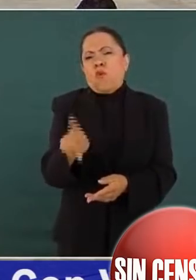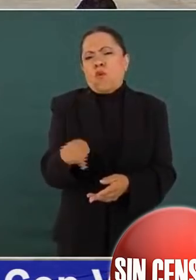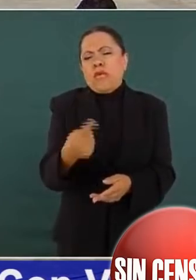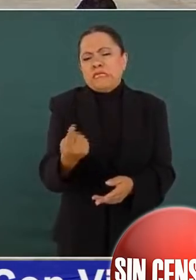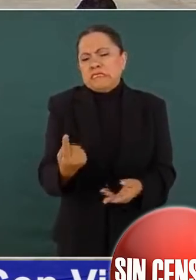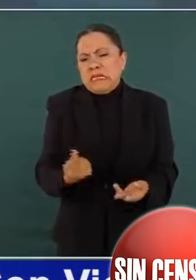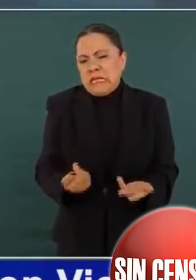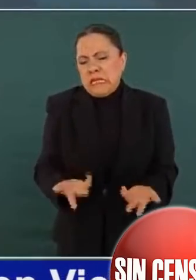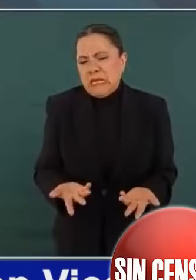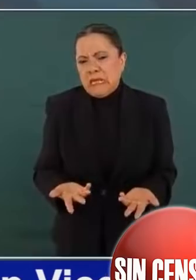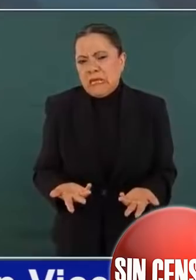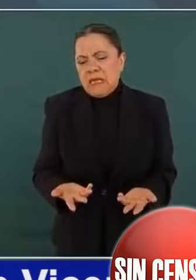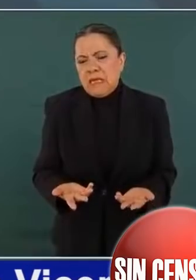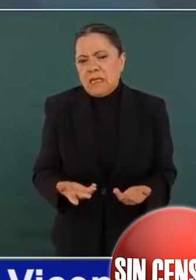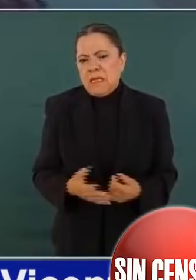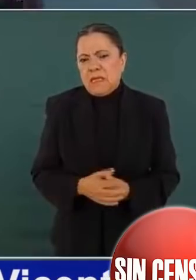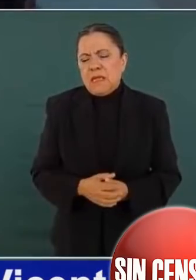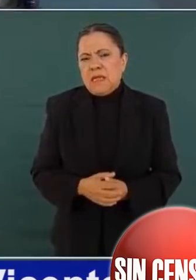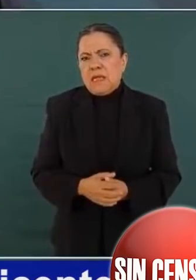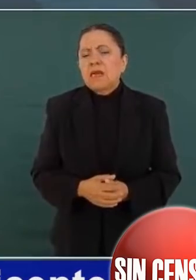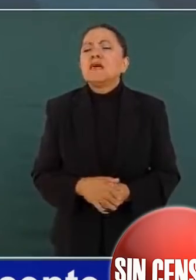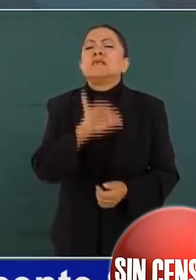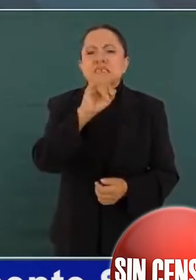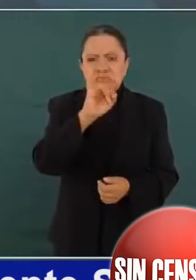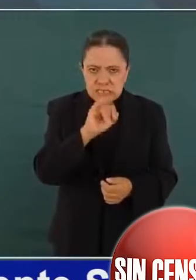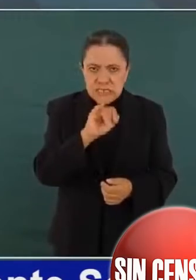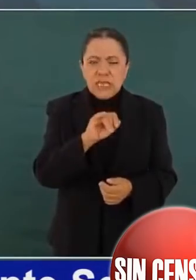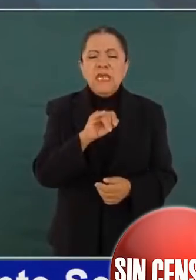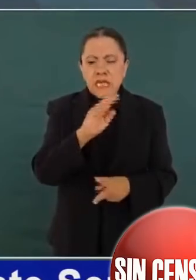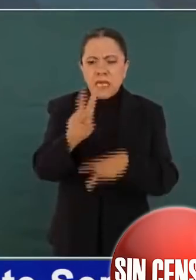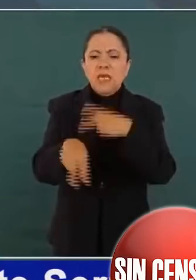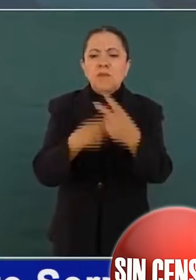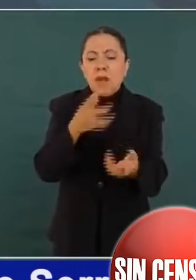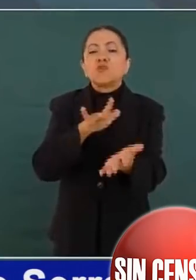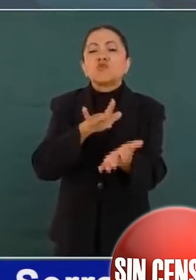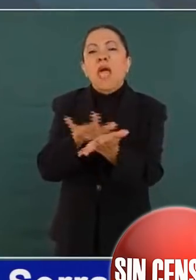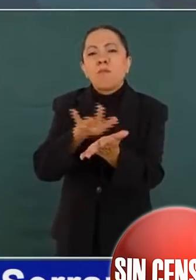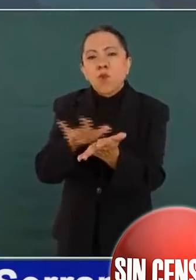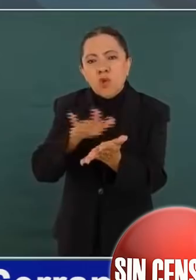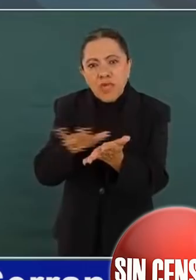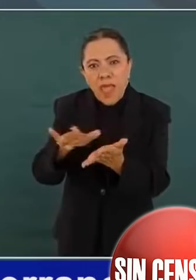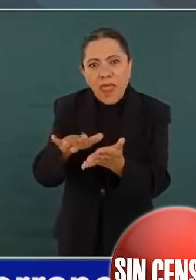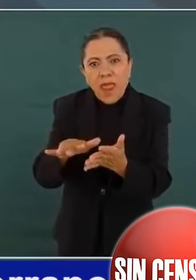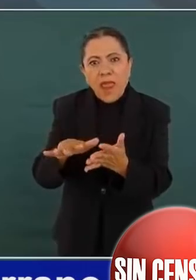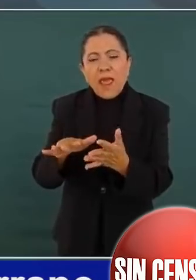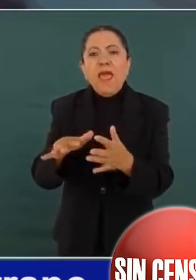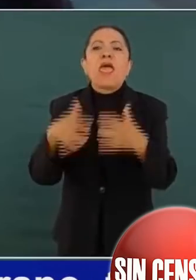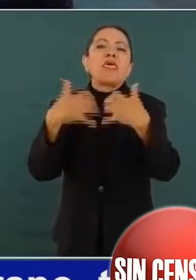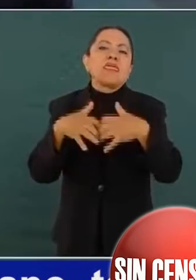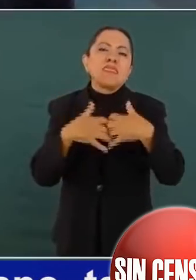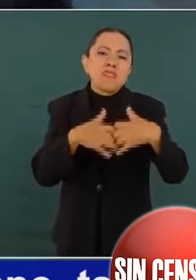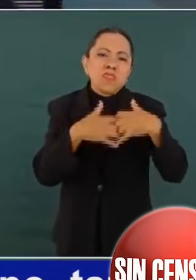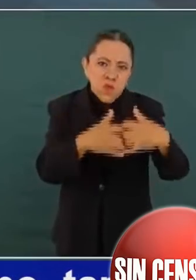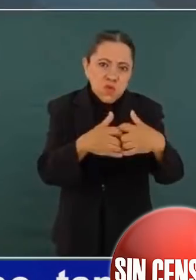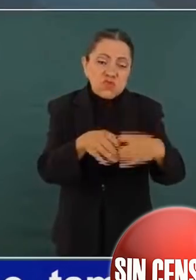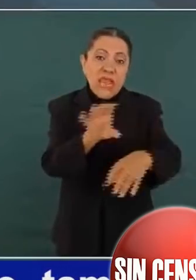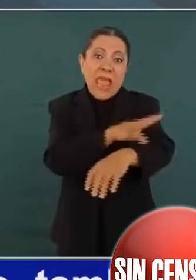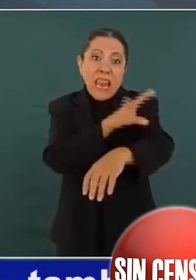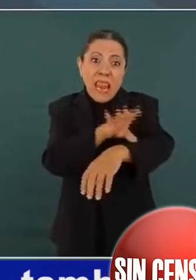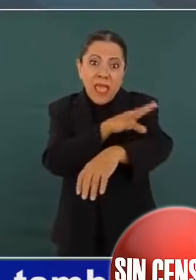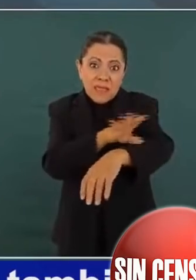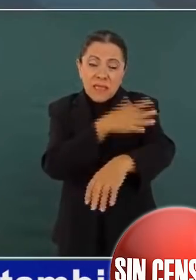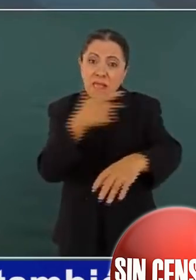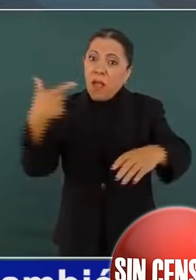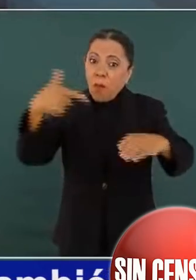que no vamos a apoyar la industria eléctrica, la industria petrolera. Claro que la vamos a apoyar.